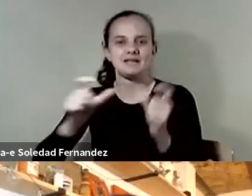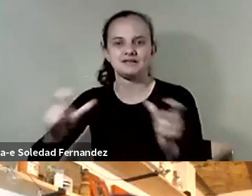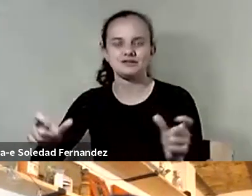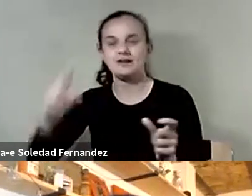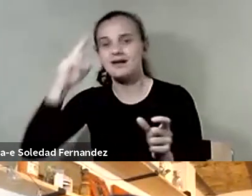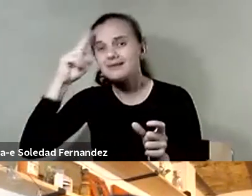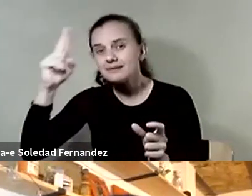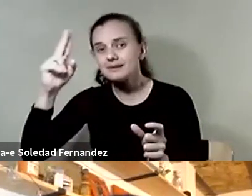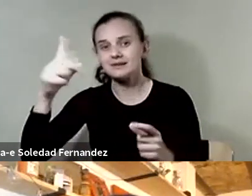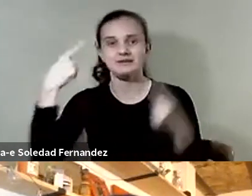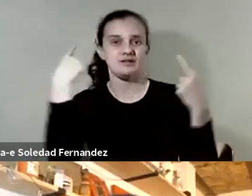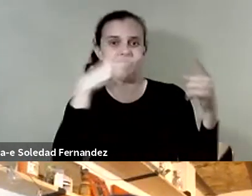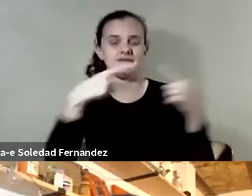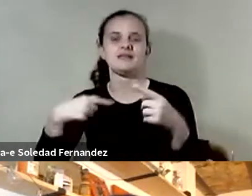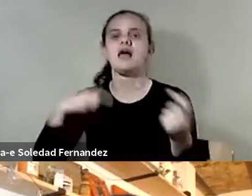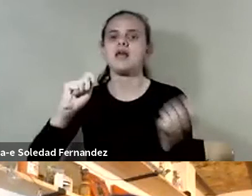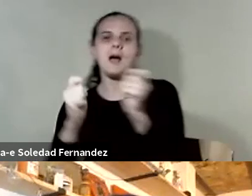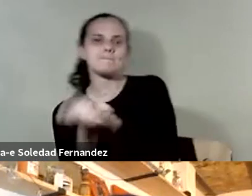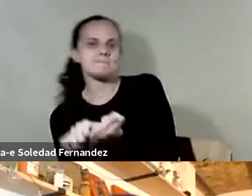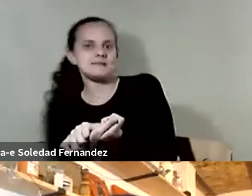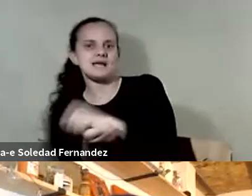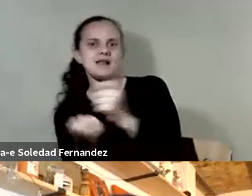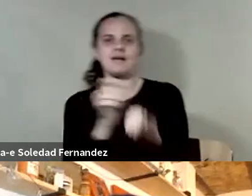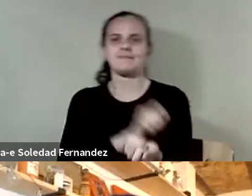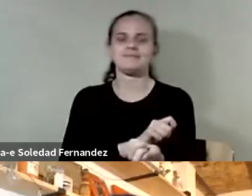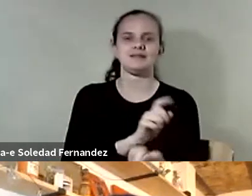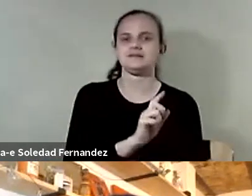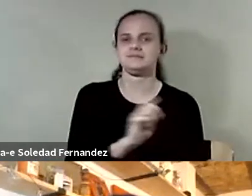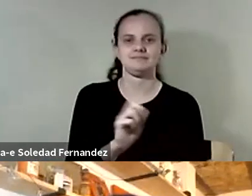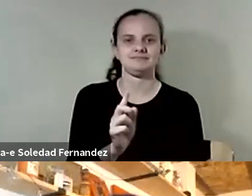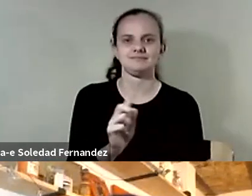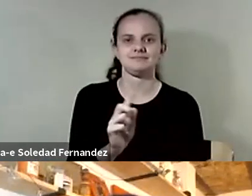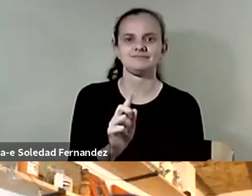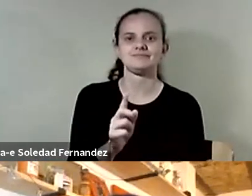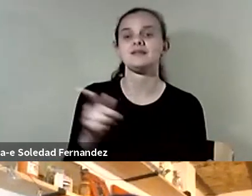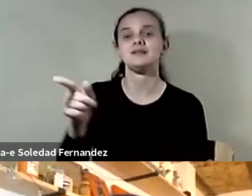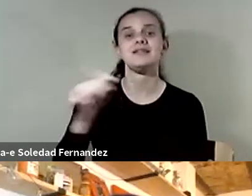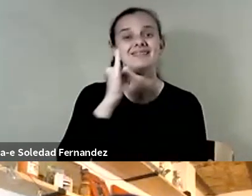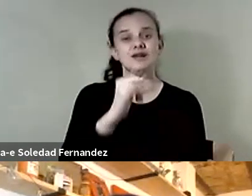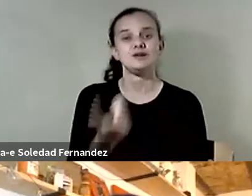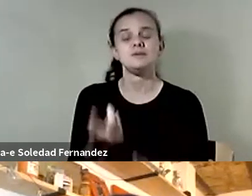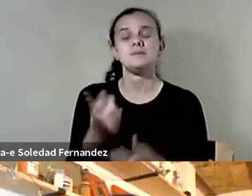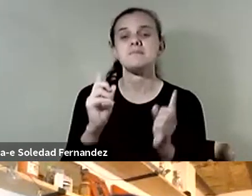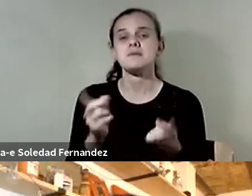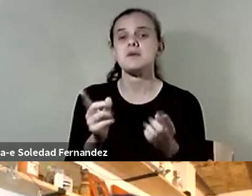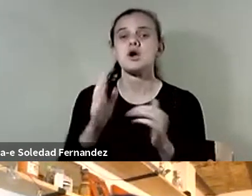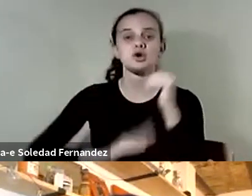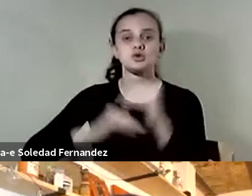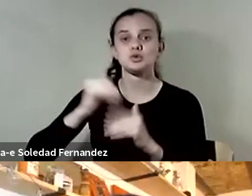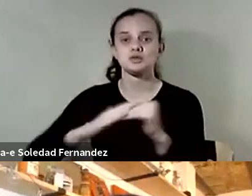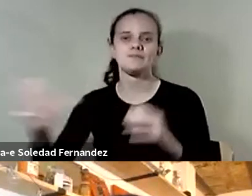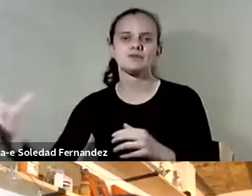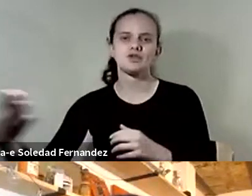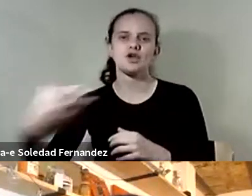no teniendo que adaptarse a un medio inaccesible. Por eso, como decía Pipi, la construcción tiene que ser entre todas las personas,